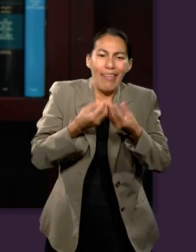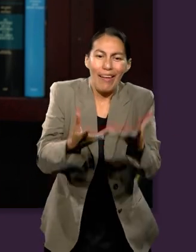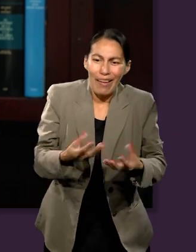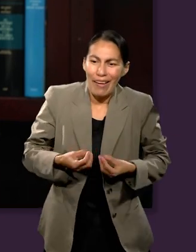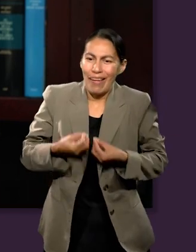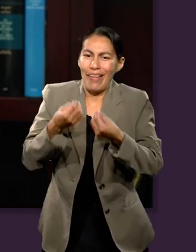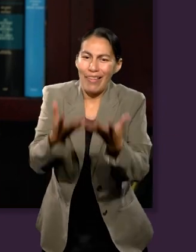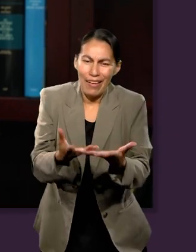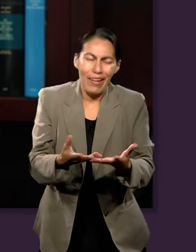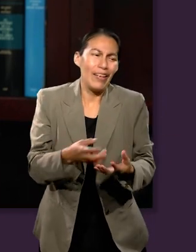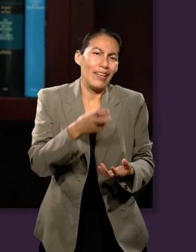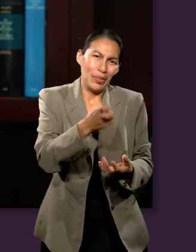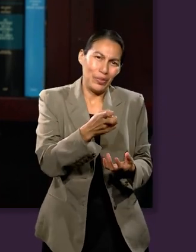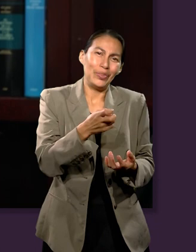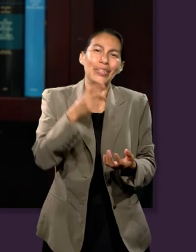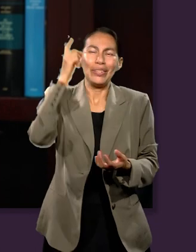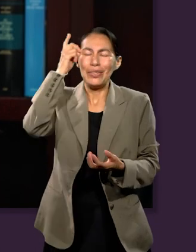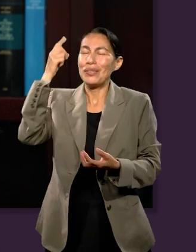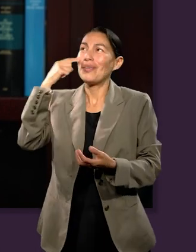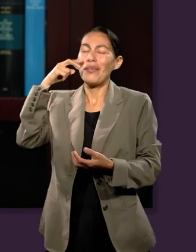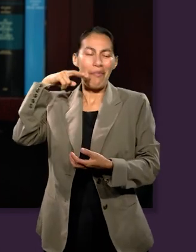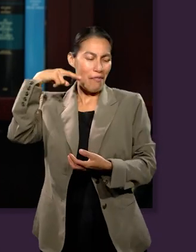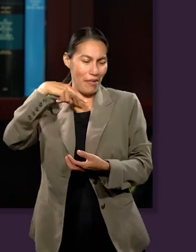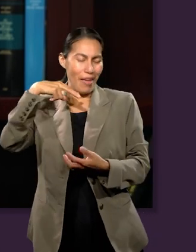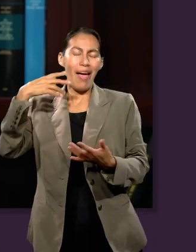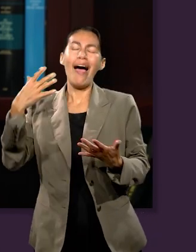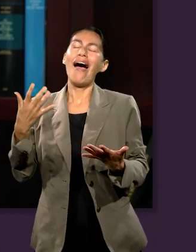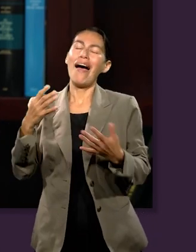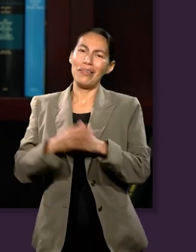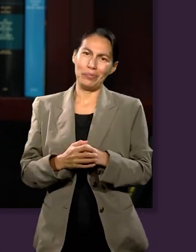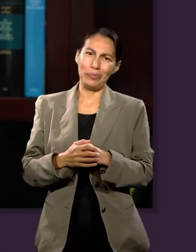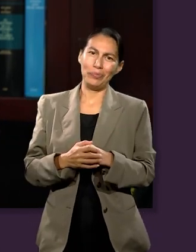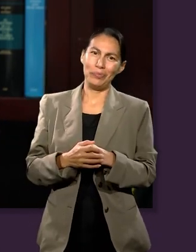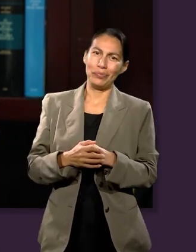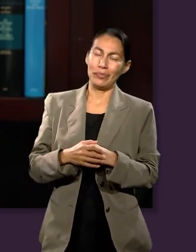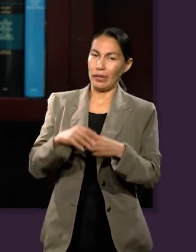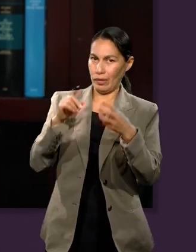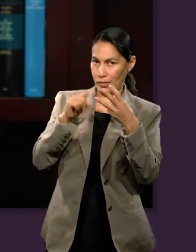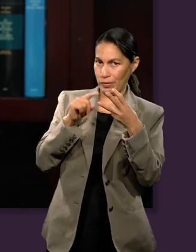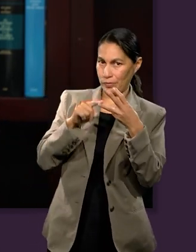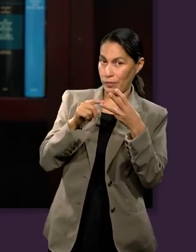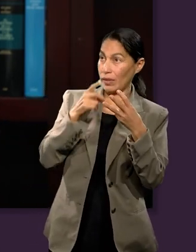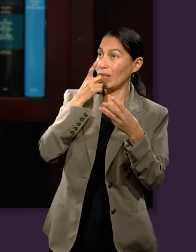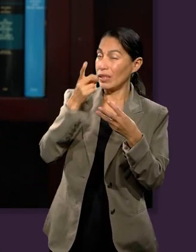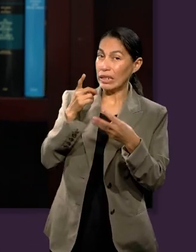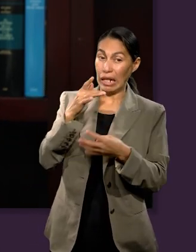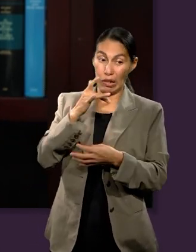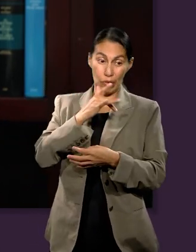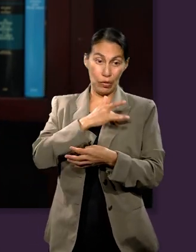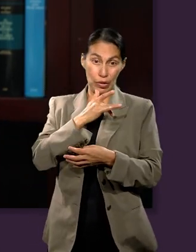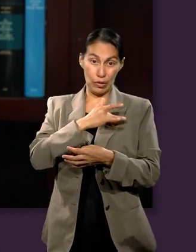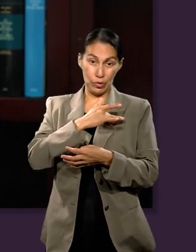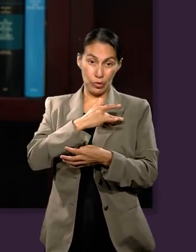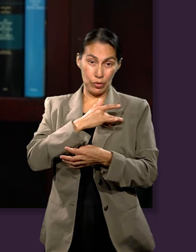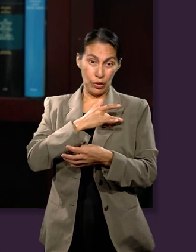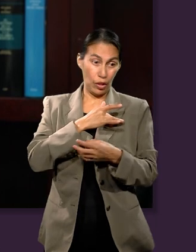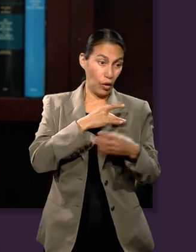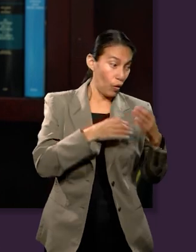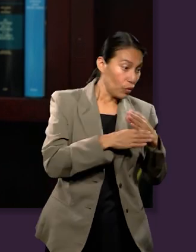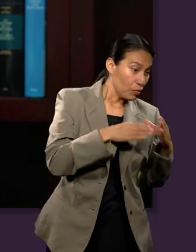y finalmente el texto termina diciendo porque donde esté vuestro corazón allí